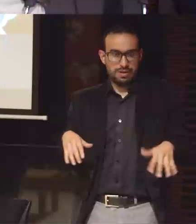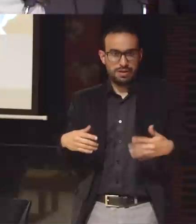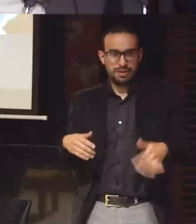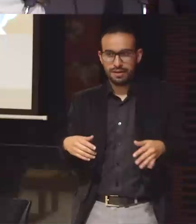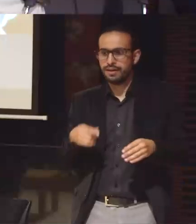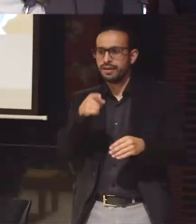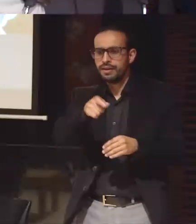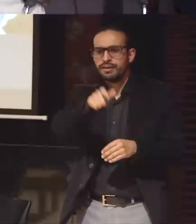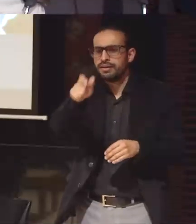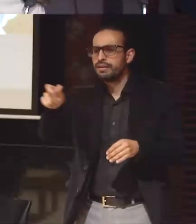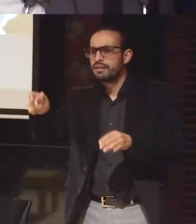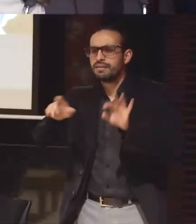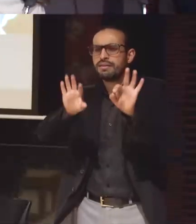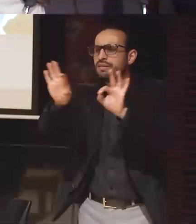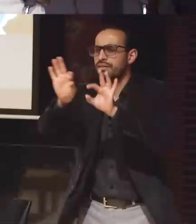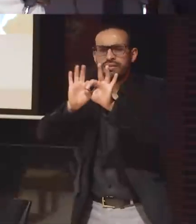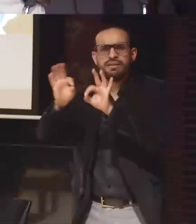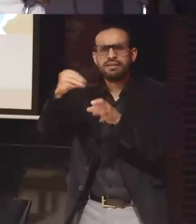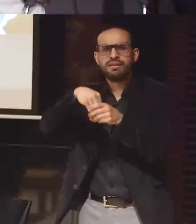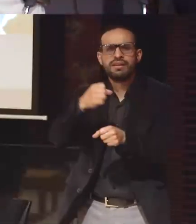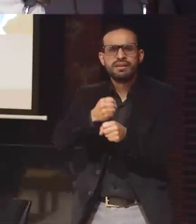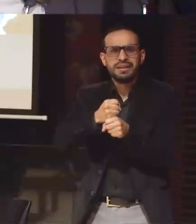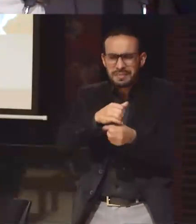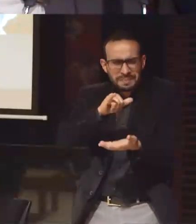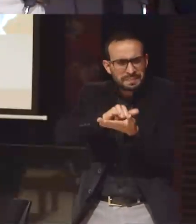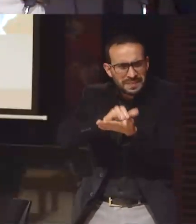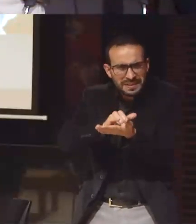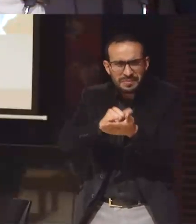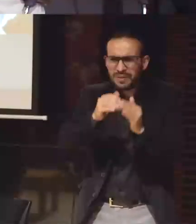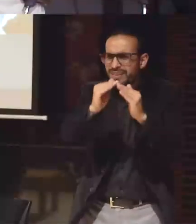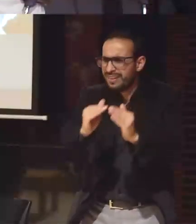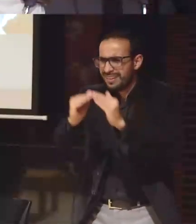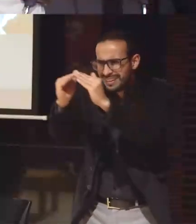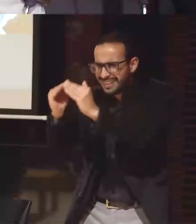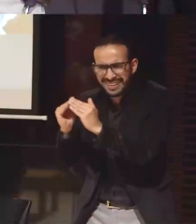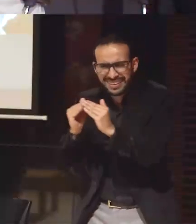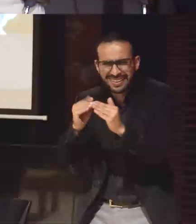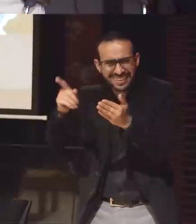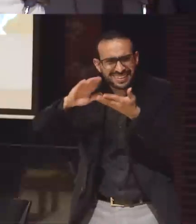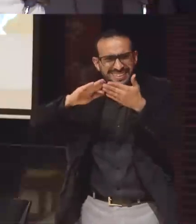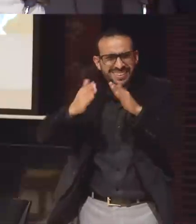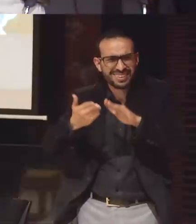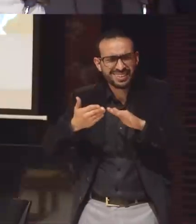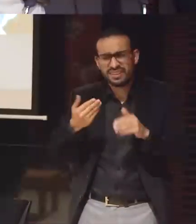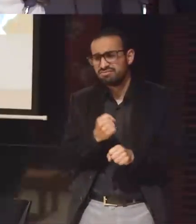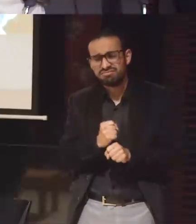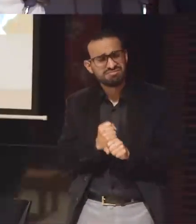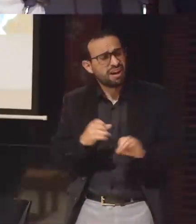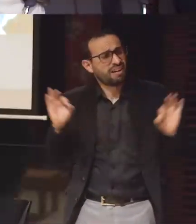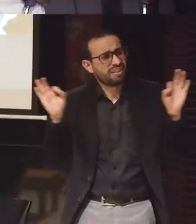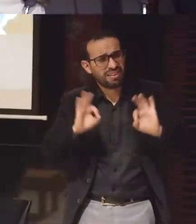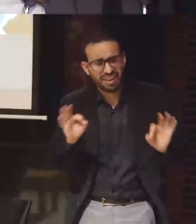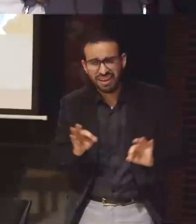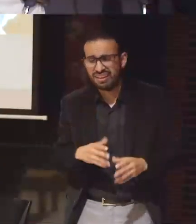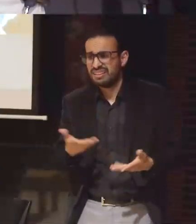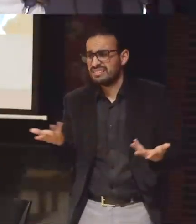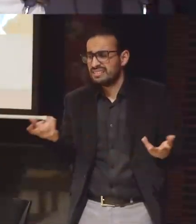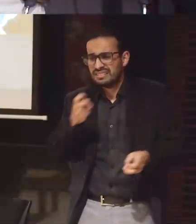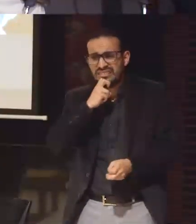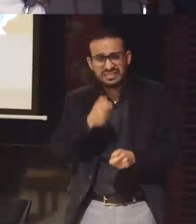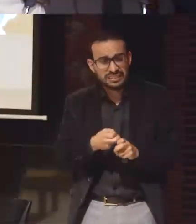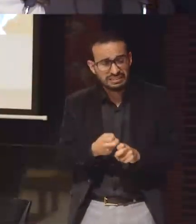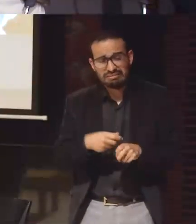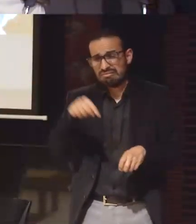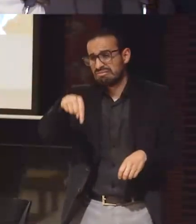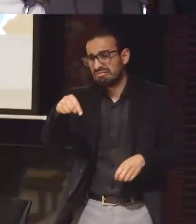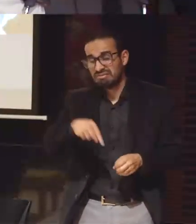son los mismos vecinos, los que estaban sufriendo desempleo, los que estaban quejándose de que, pero horrible, pero la vista, pero el ruido, pero no sé qué,